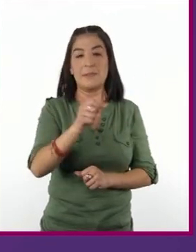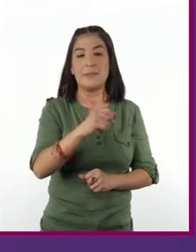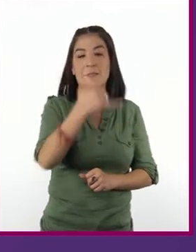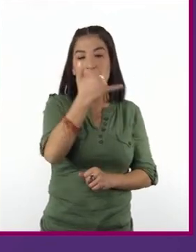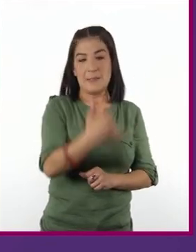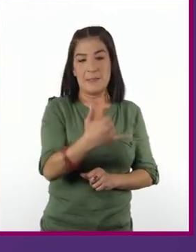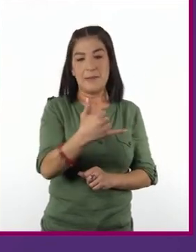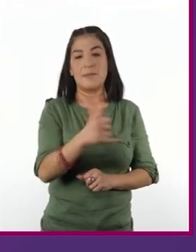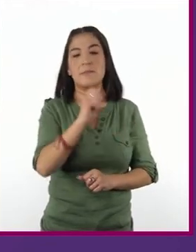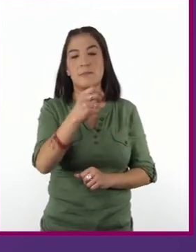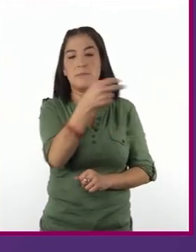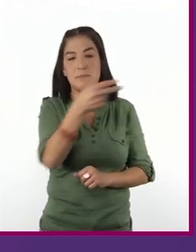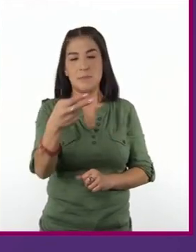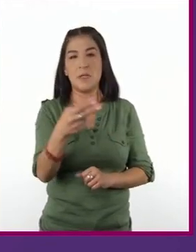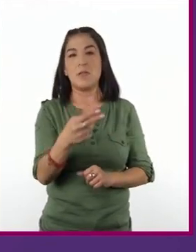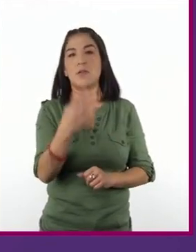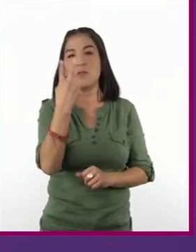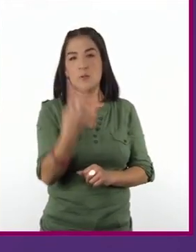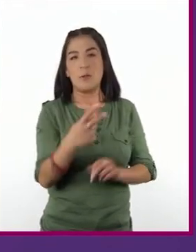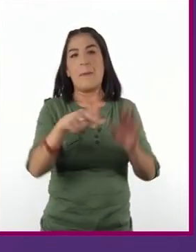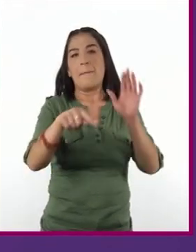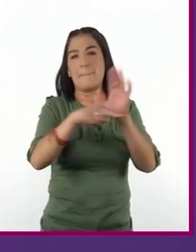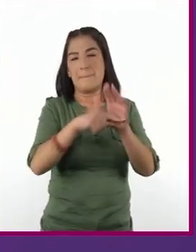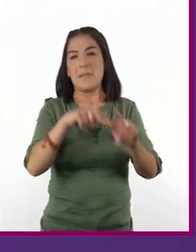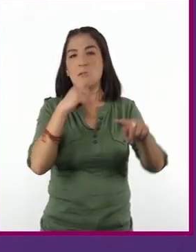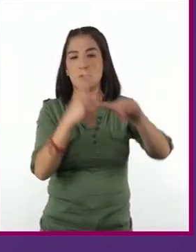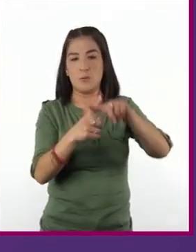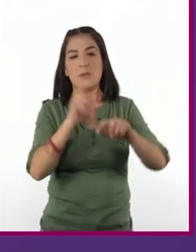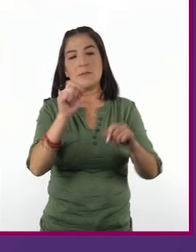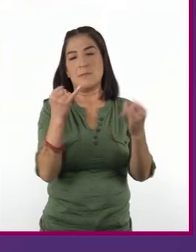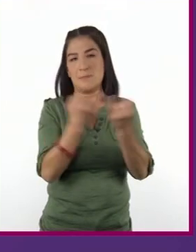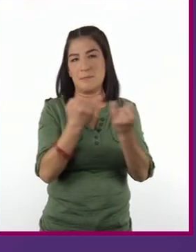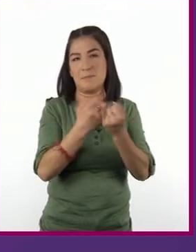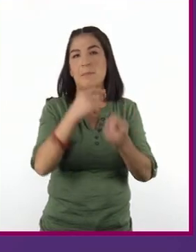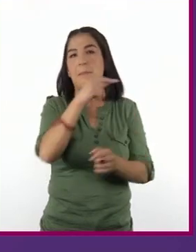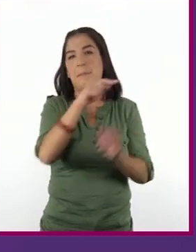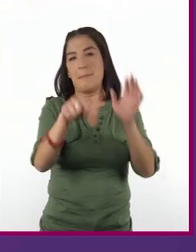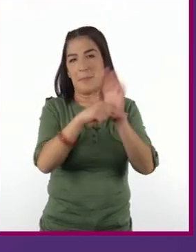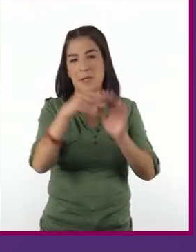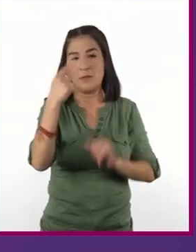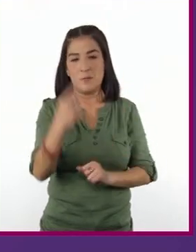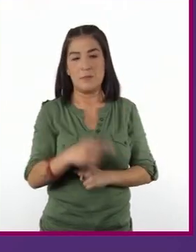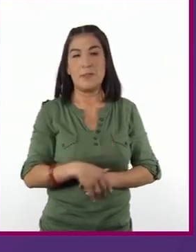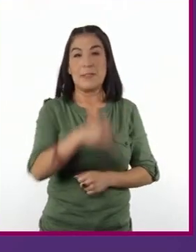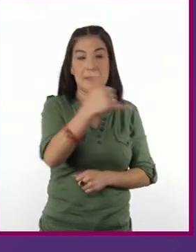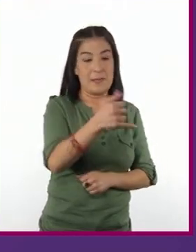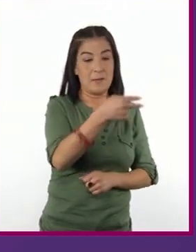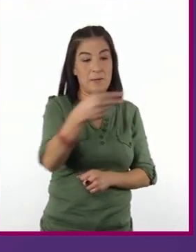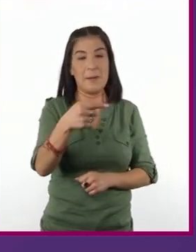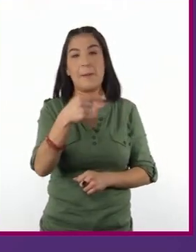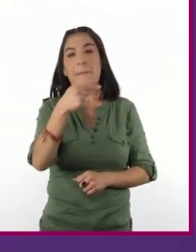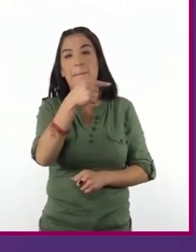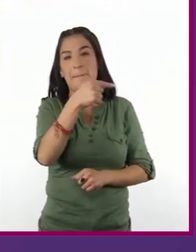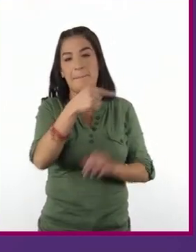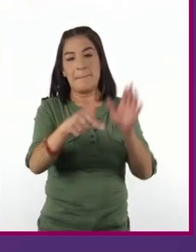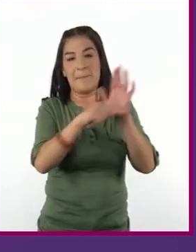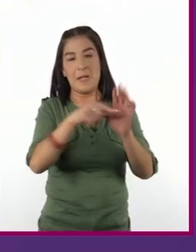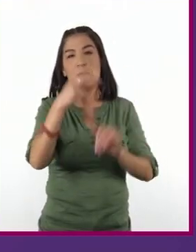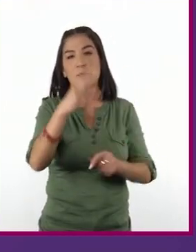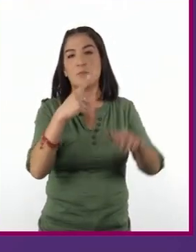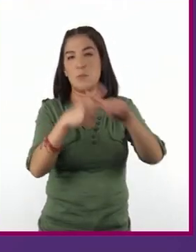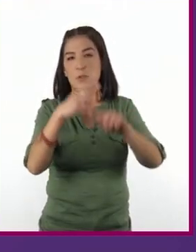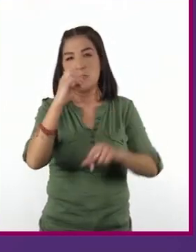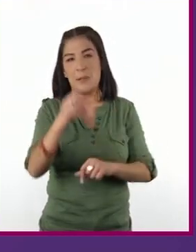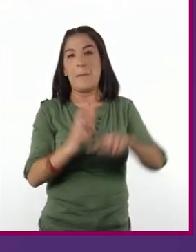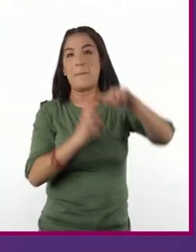2 por 1 más 1 igual a menos 1. Y igual a menos 2 por 0 más